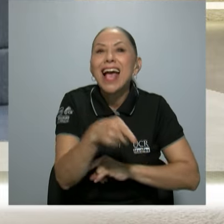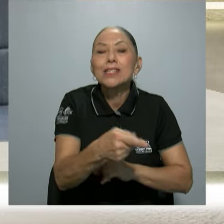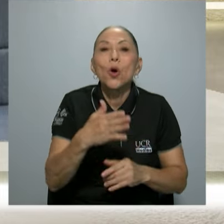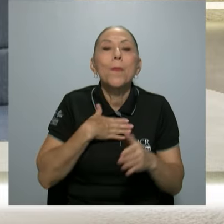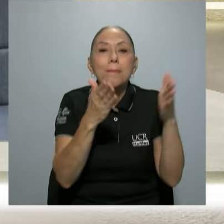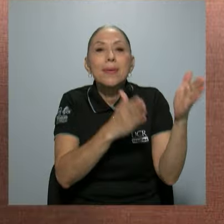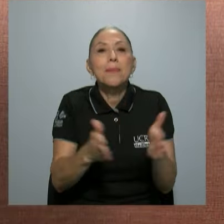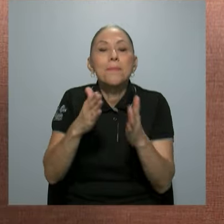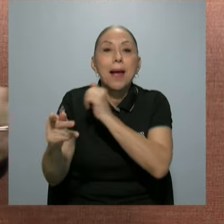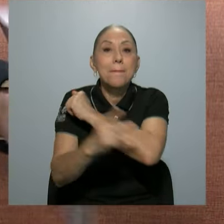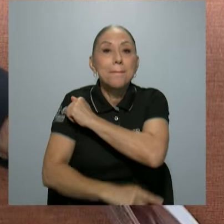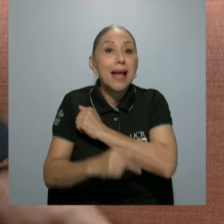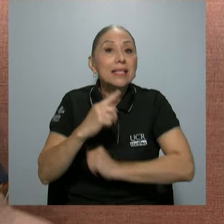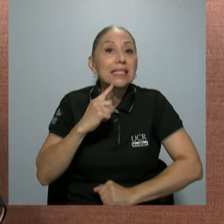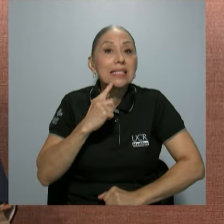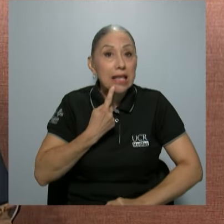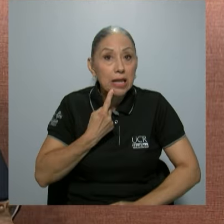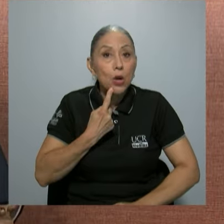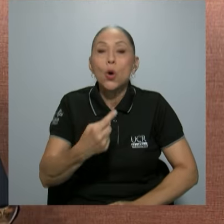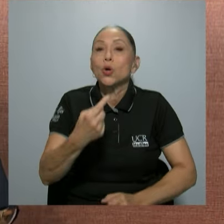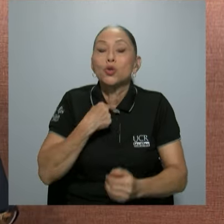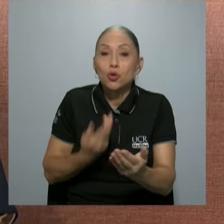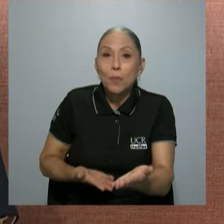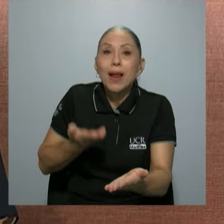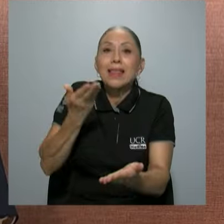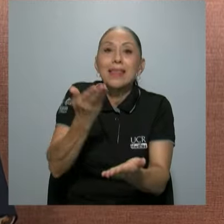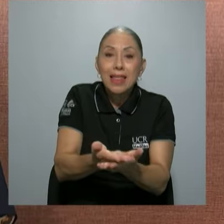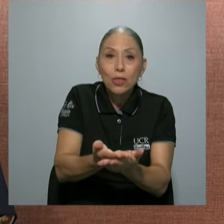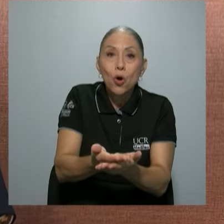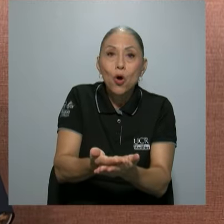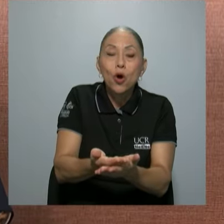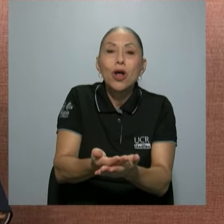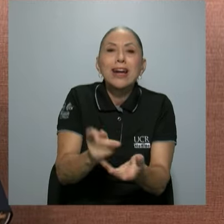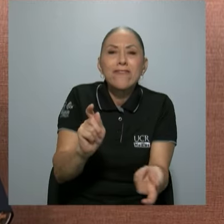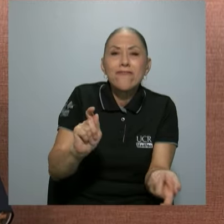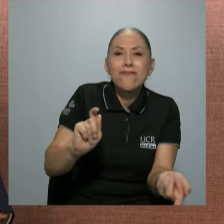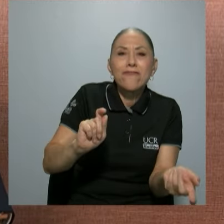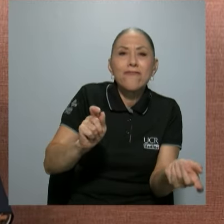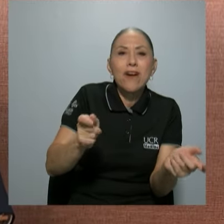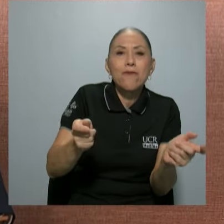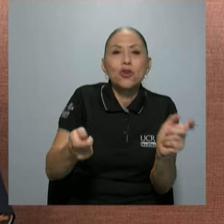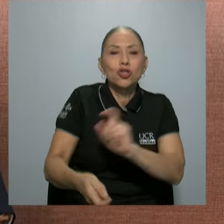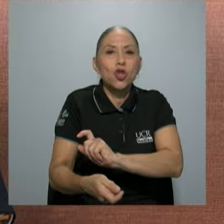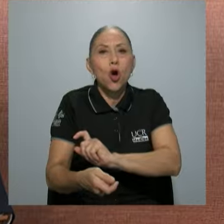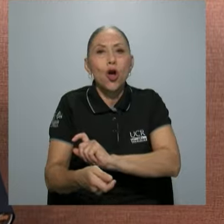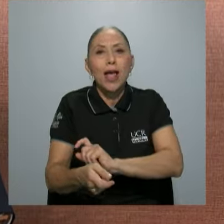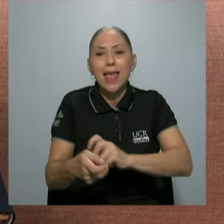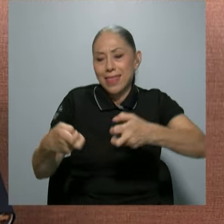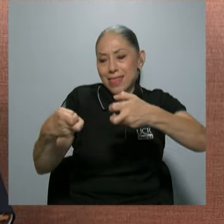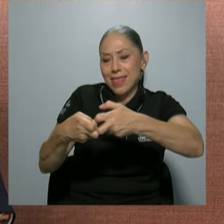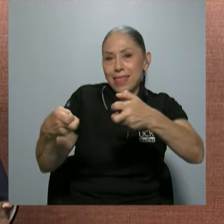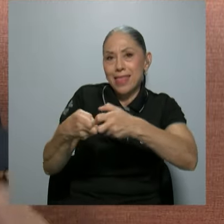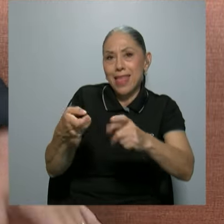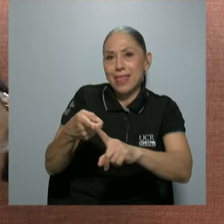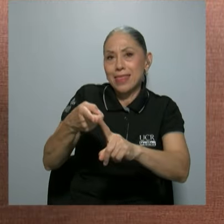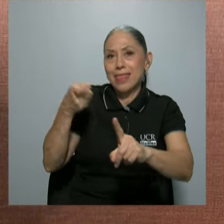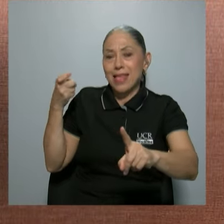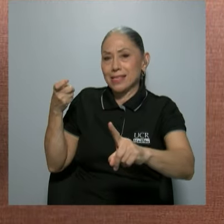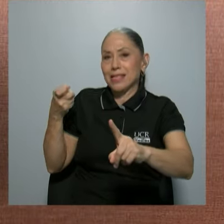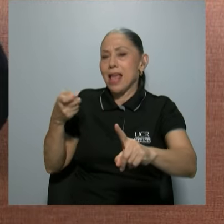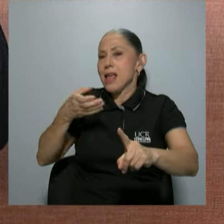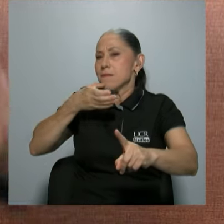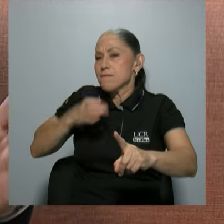plan país serio, yo estoy planteando la revolución geotérmica, ¿verdad? Costa Rica tiene, aparte de la geotermia de bagaces,